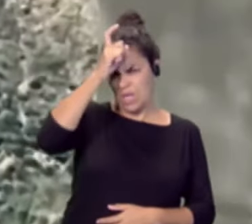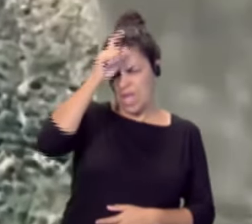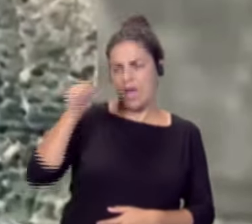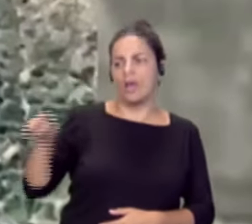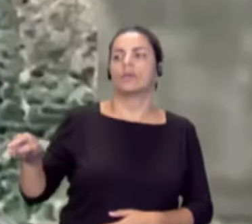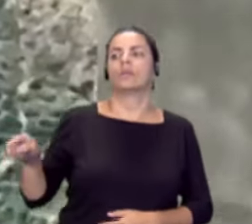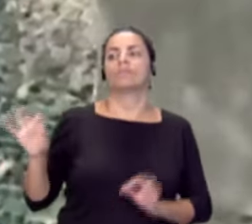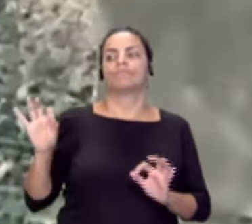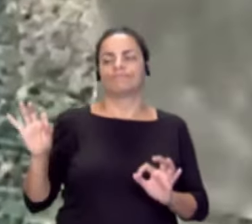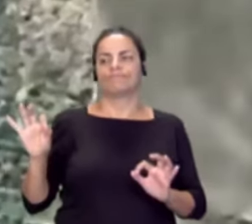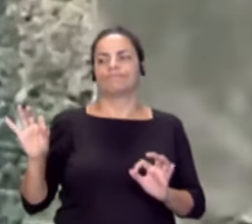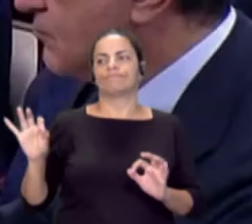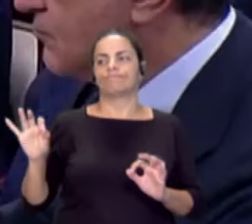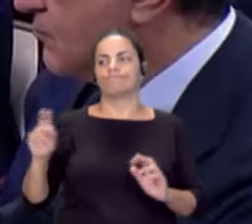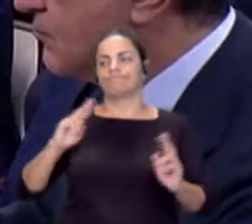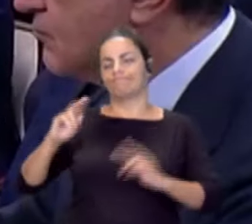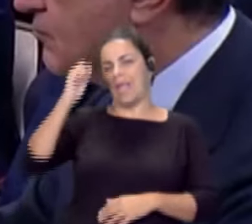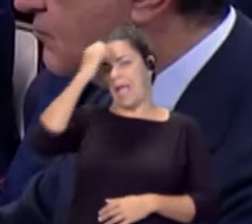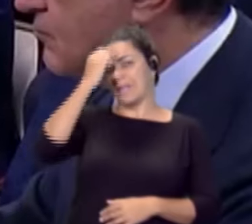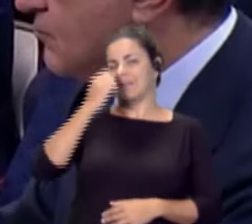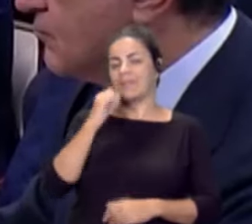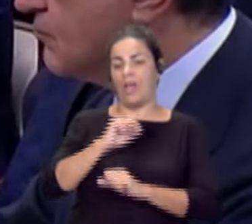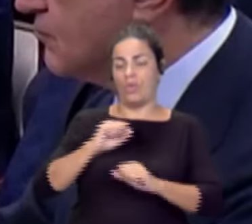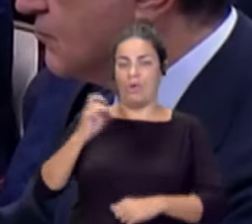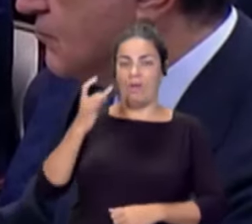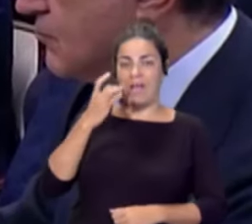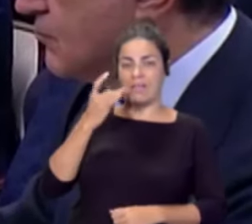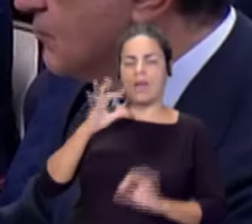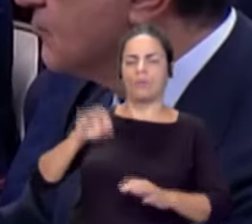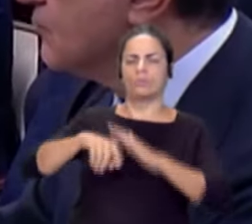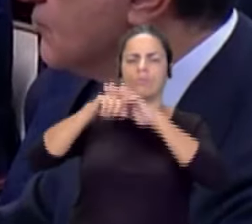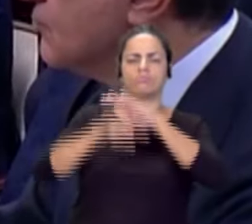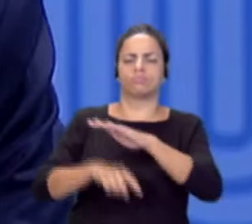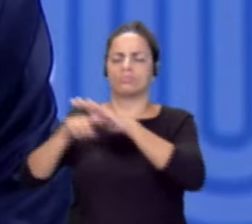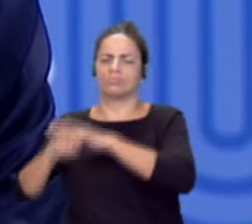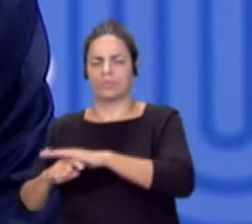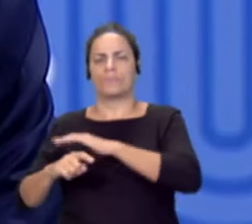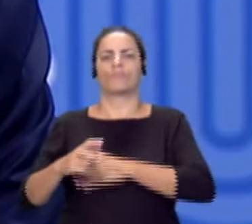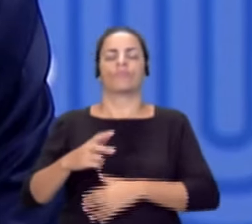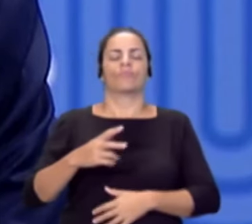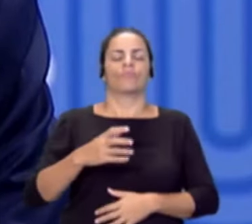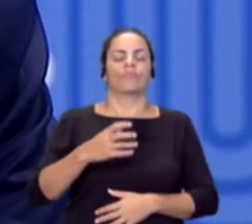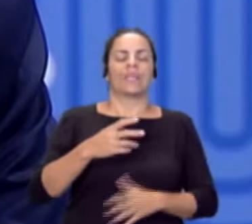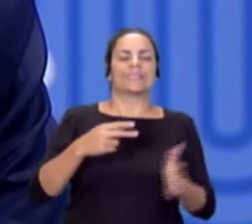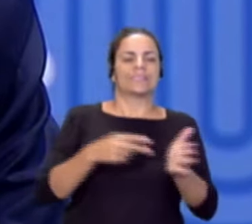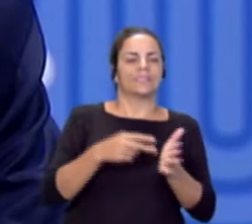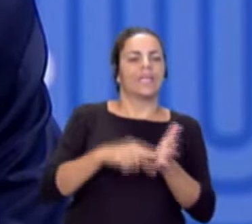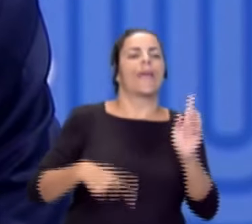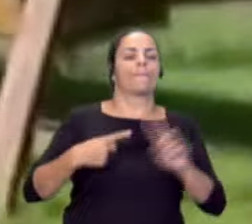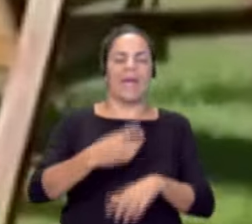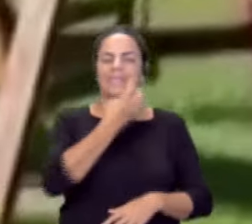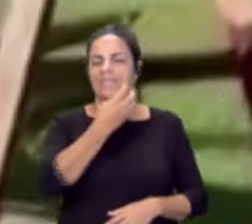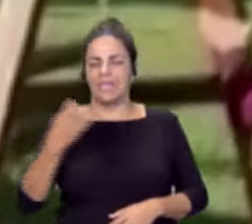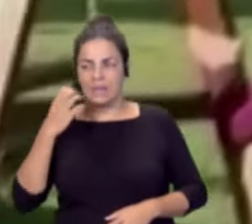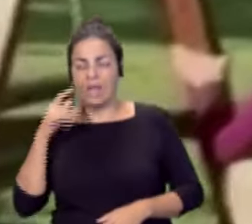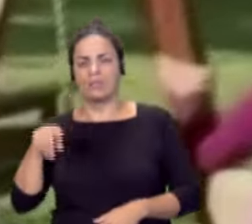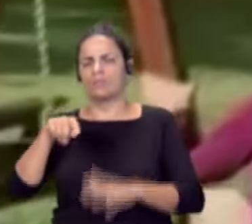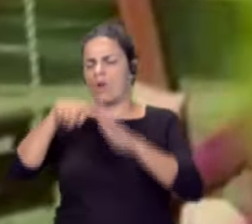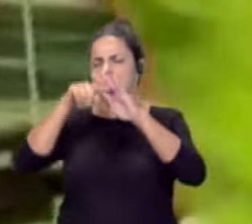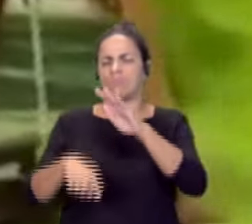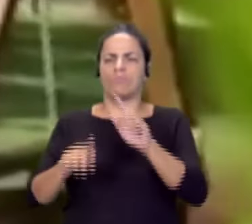al atentado terrorista en Ankara con bombardeos sobre Irak y Siria. Los cazas han atacado objetivos militares kurdos con